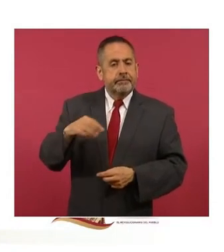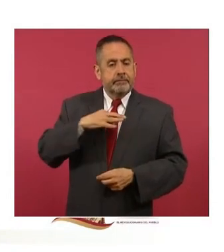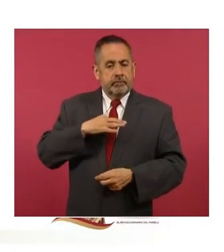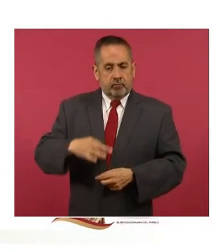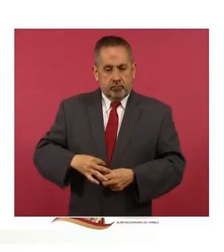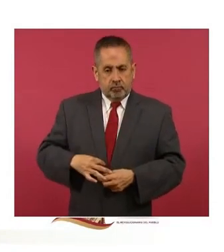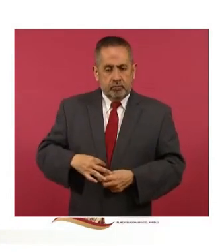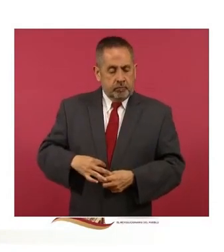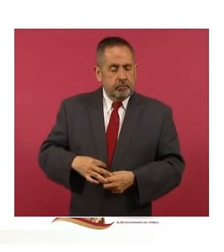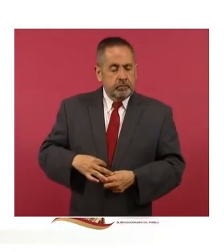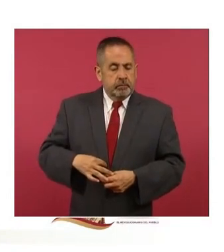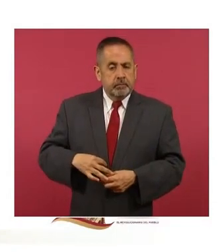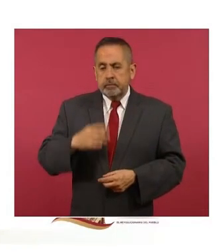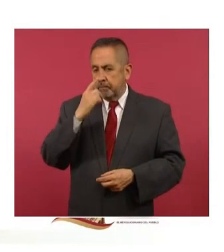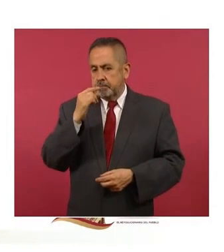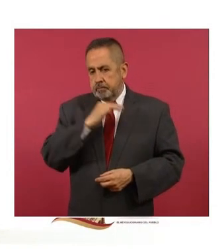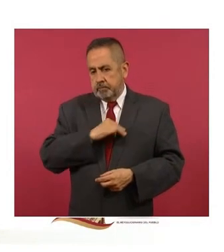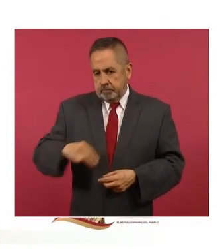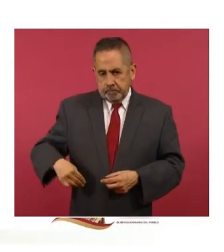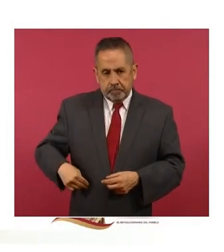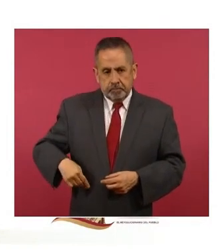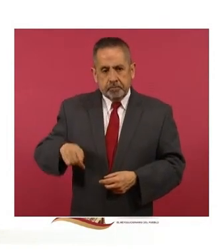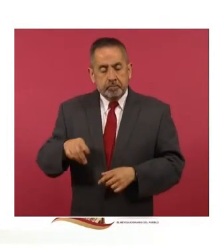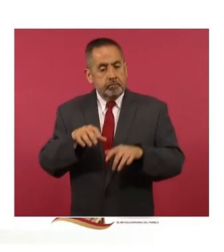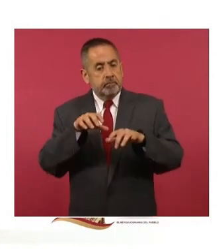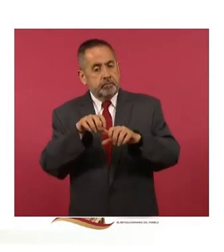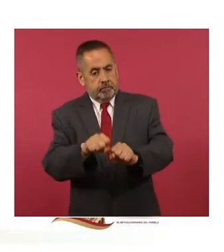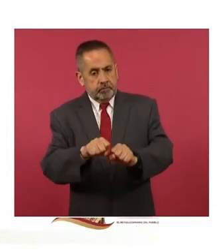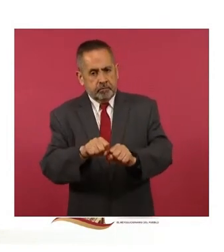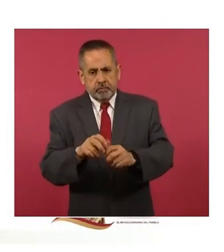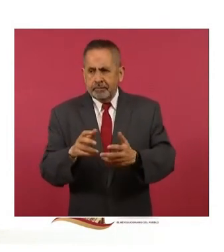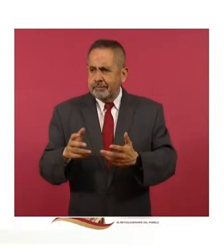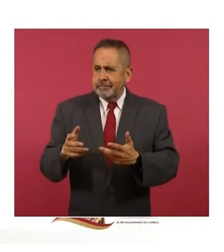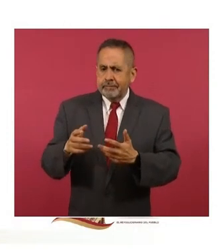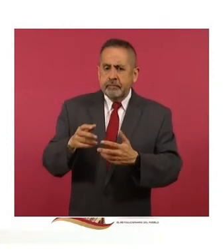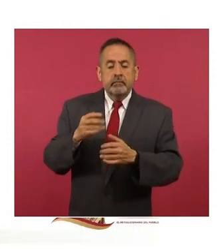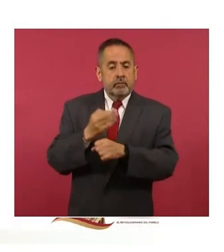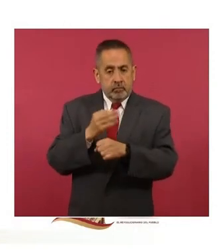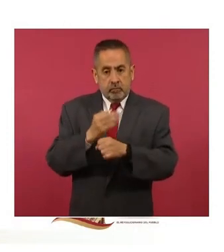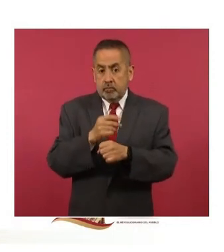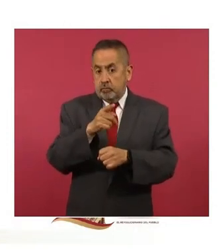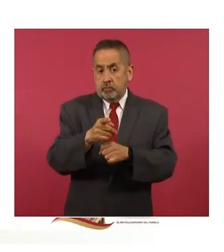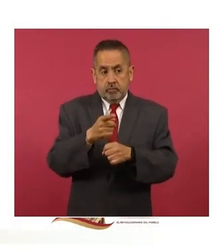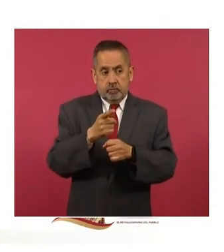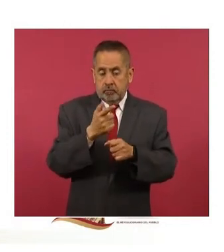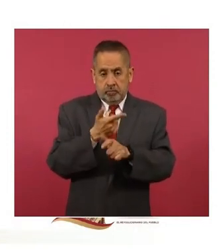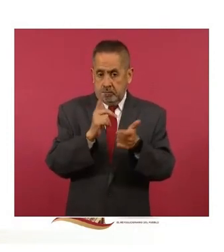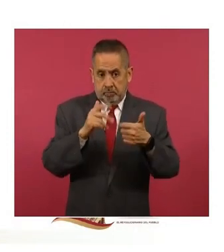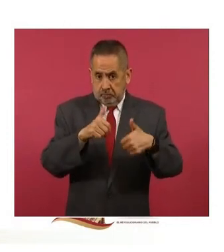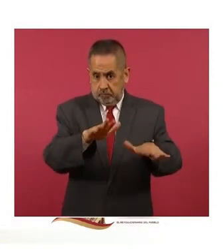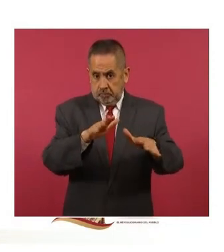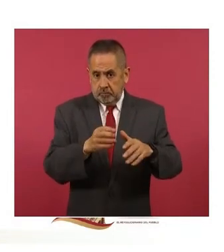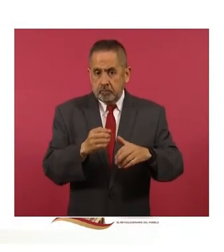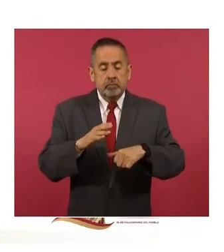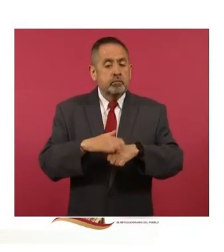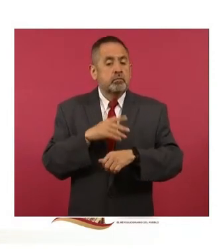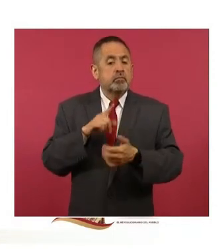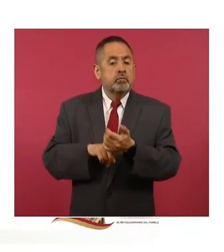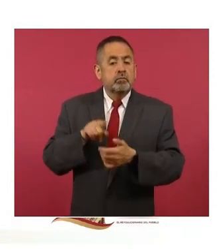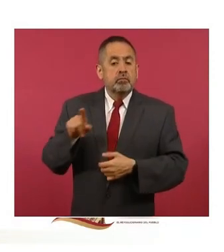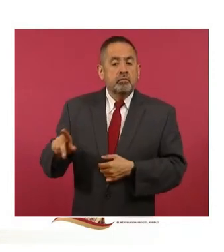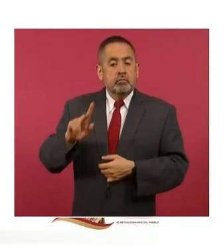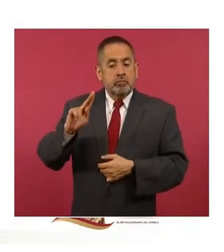Toluca, en el Estado de México. Él está continuando su proceso en libertad luego de que el Poder